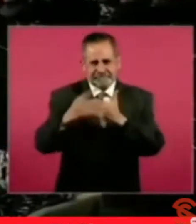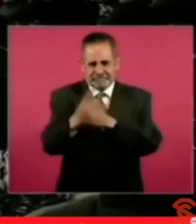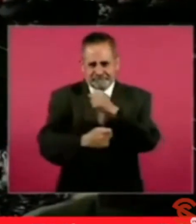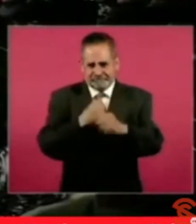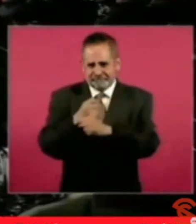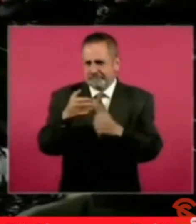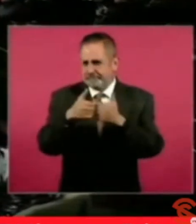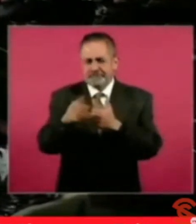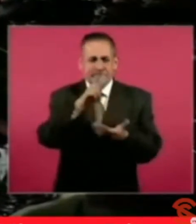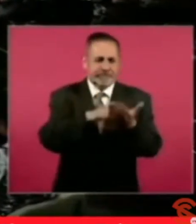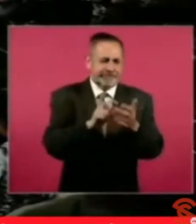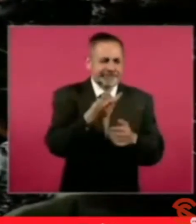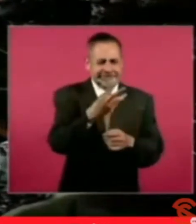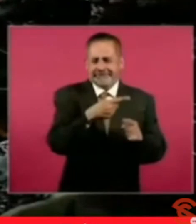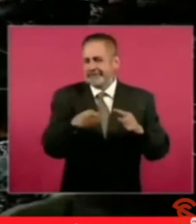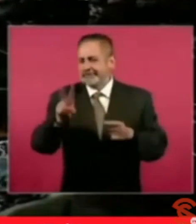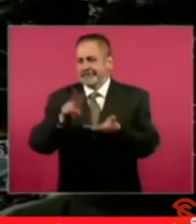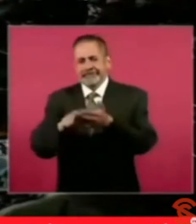ciclo escolar